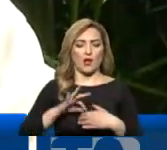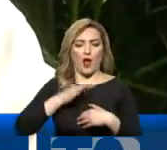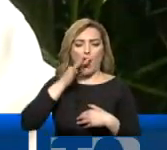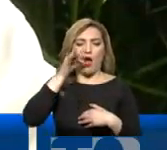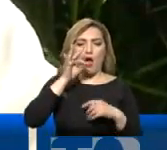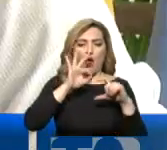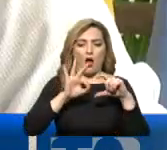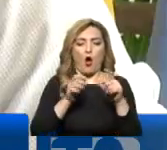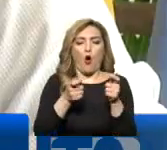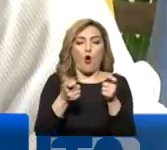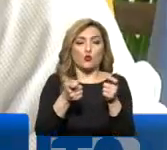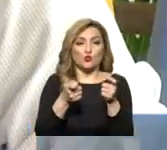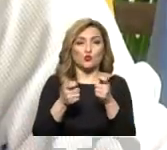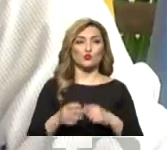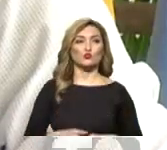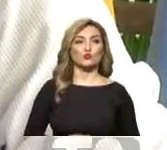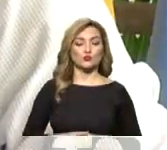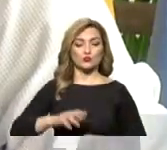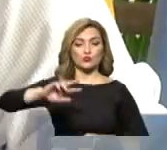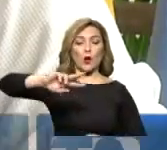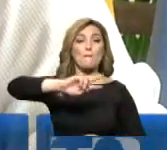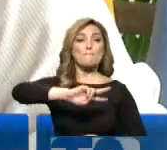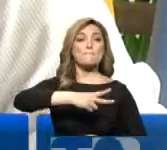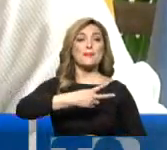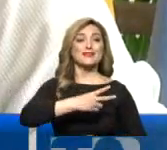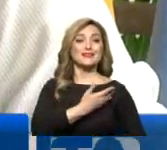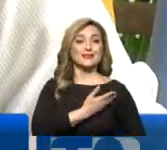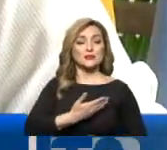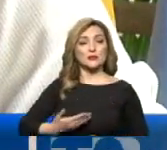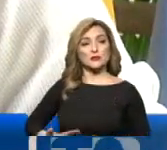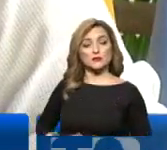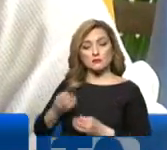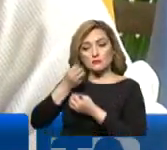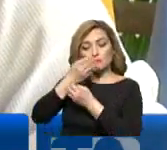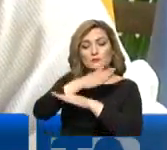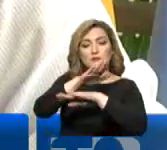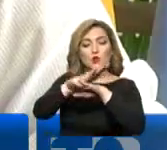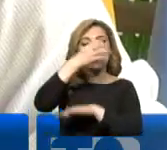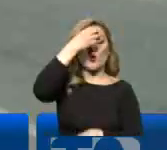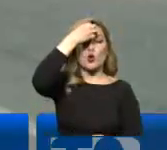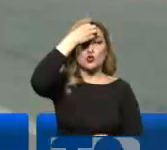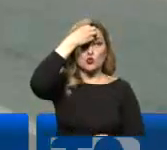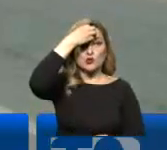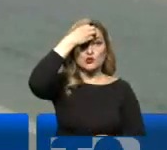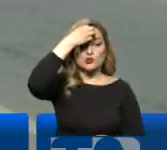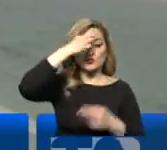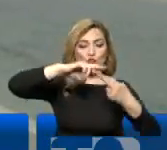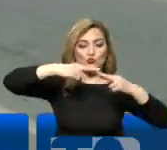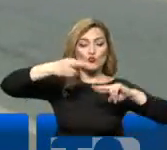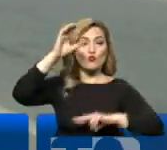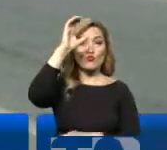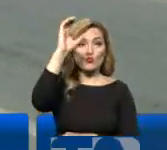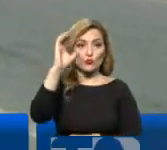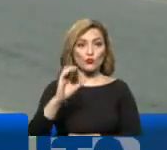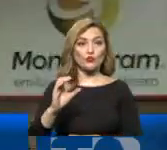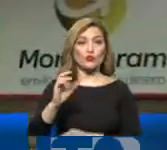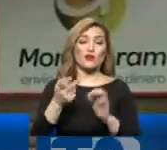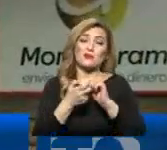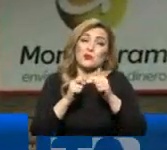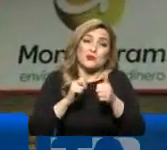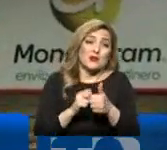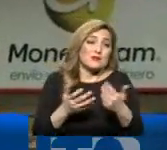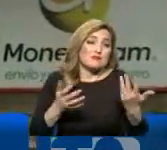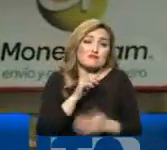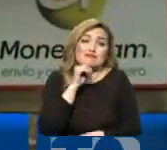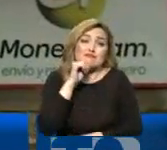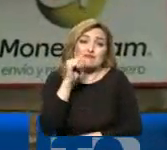está bajo control. El vicepresidente de la República hizo un anuncio en materia de educación para la región costa, frente al problema de